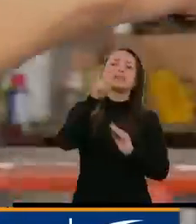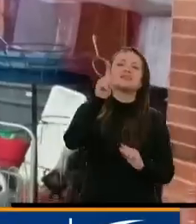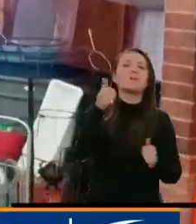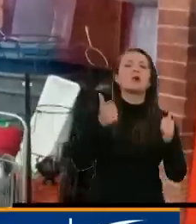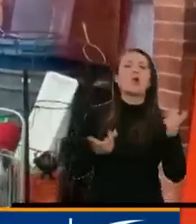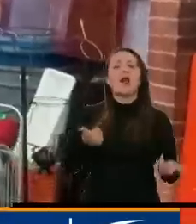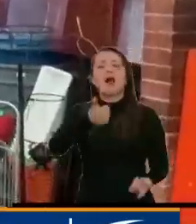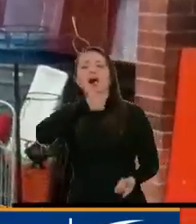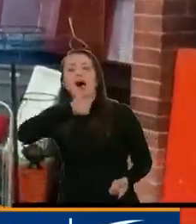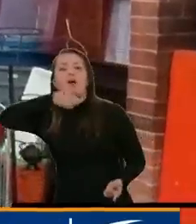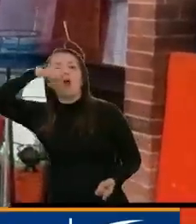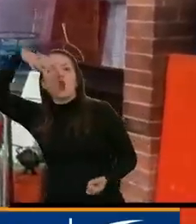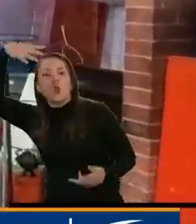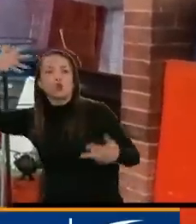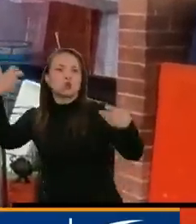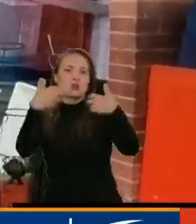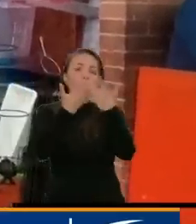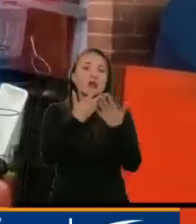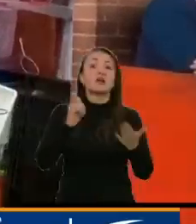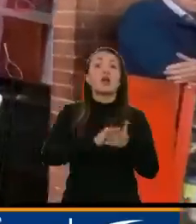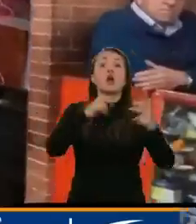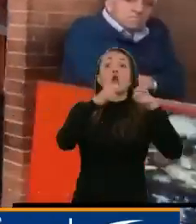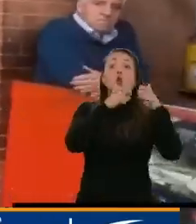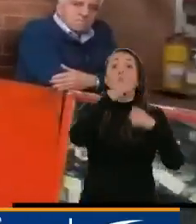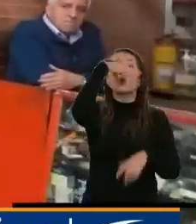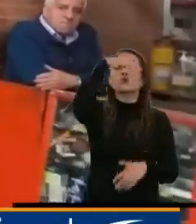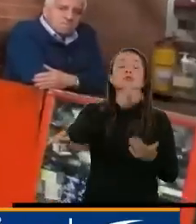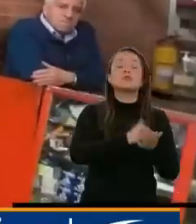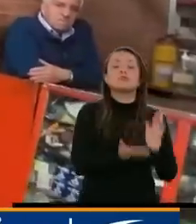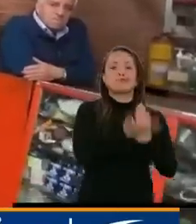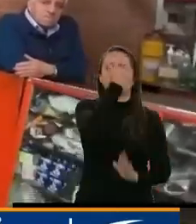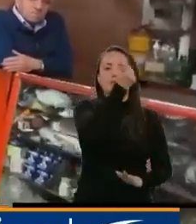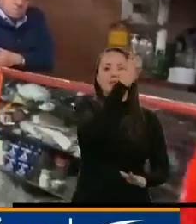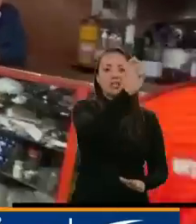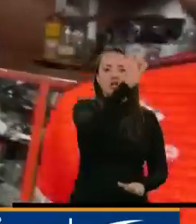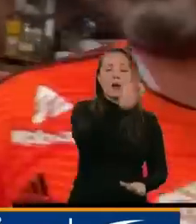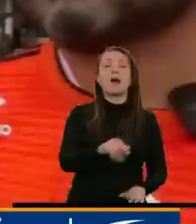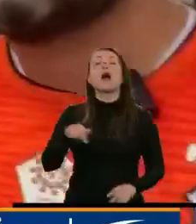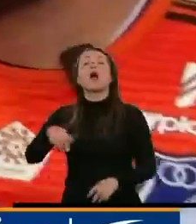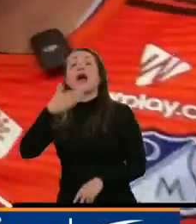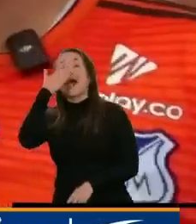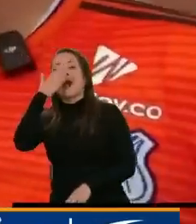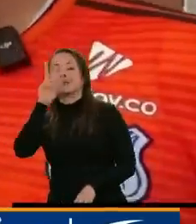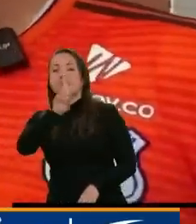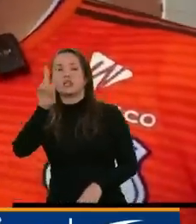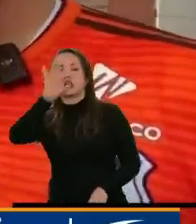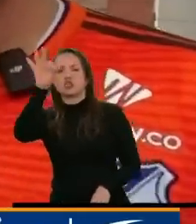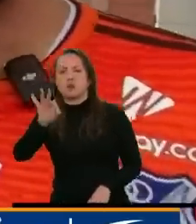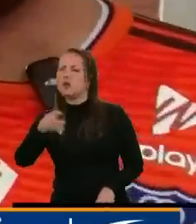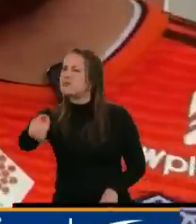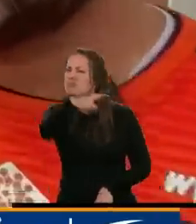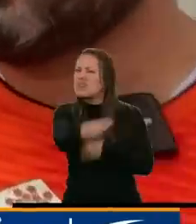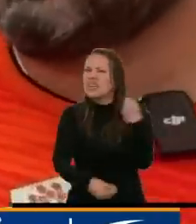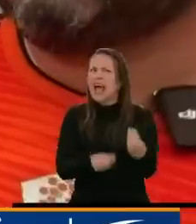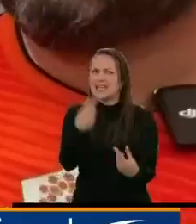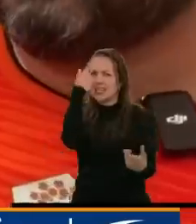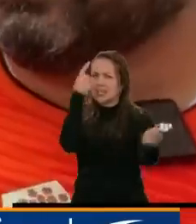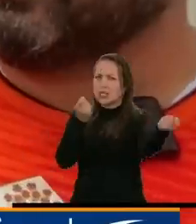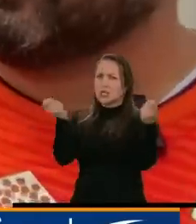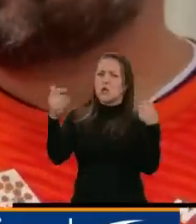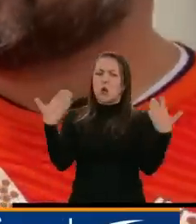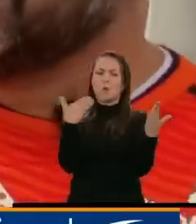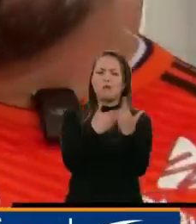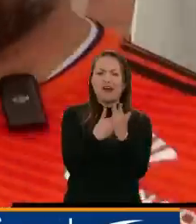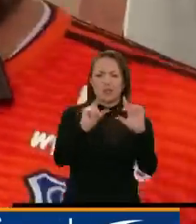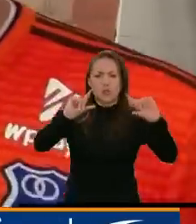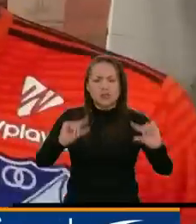servicios públicos. La electricidad ha subido 19% y el gas 22%. ¿Usted qué está haciendo para que esa factura llegue